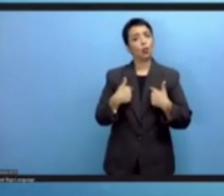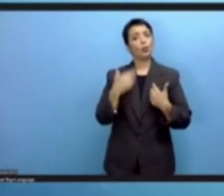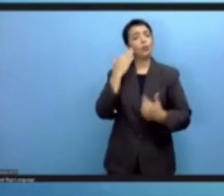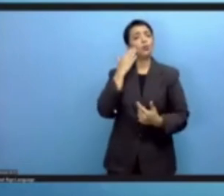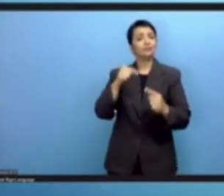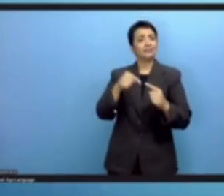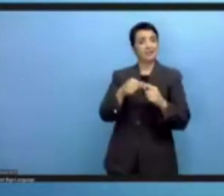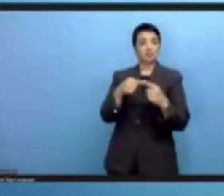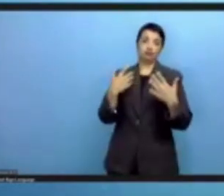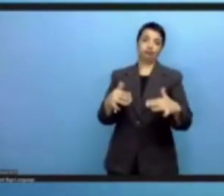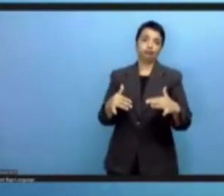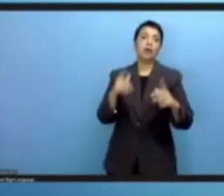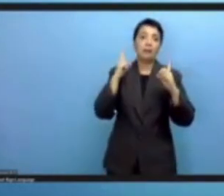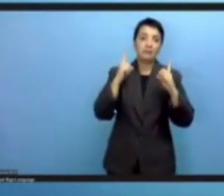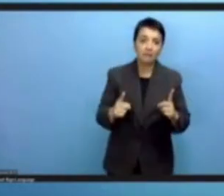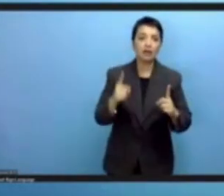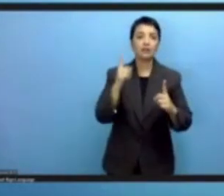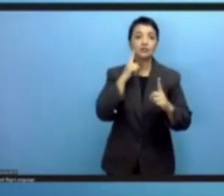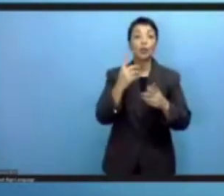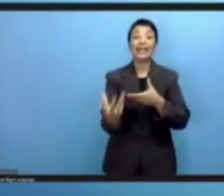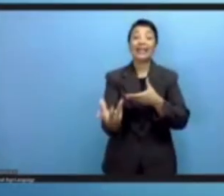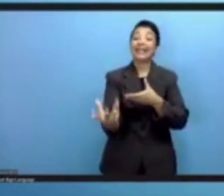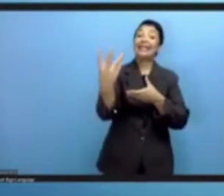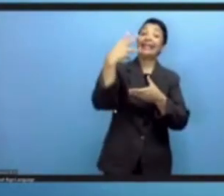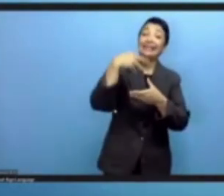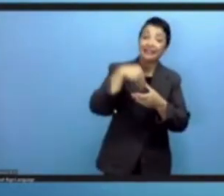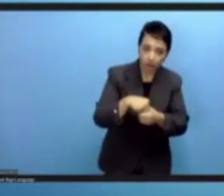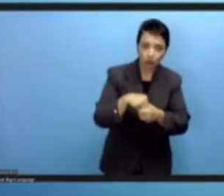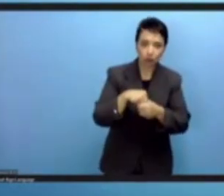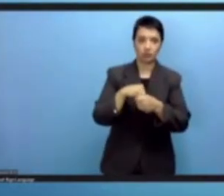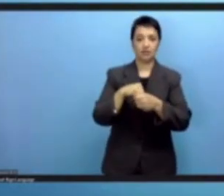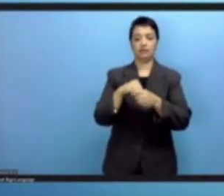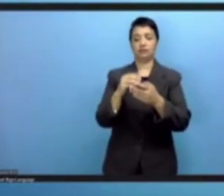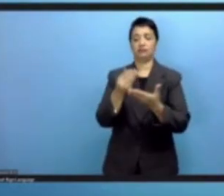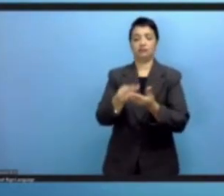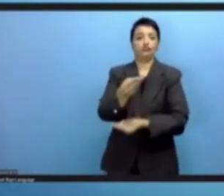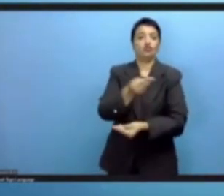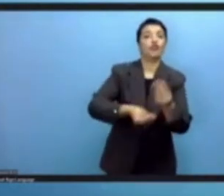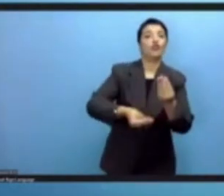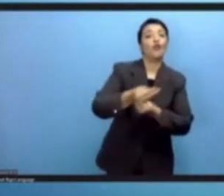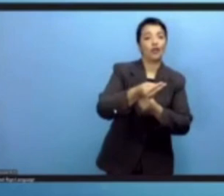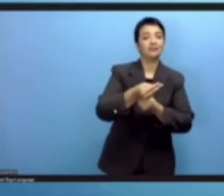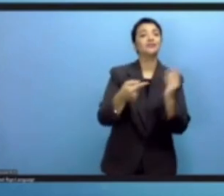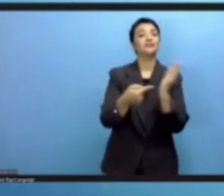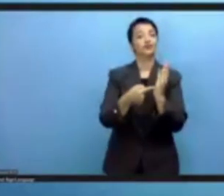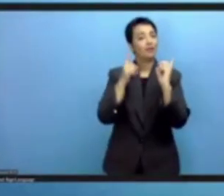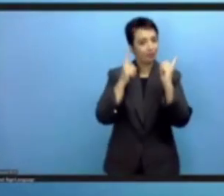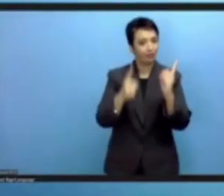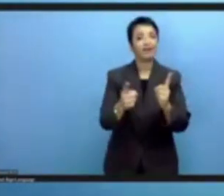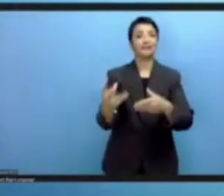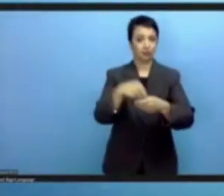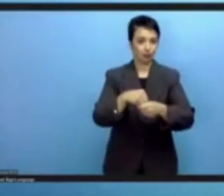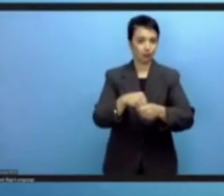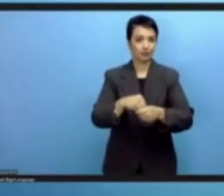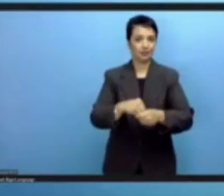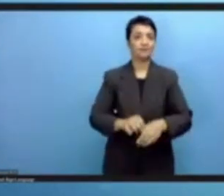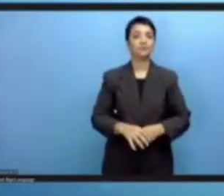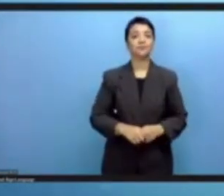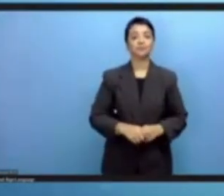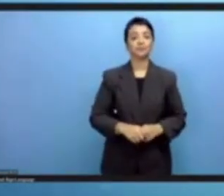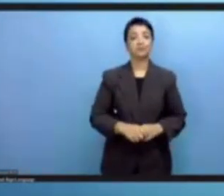resguardos las protecciones que debe estar allí para una para permitir una participación inclusiva